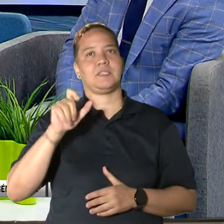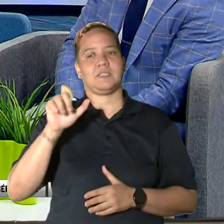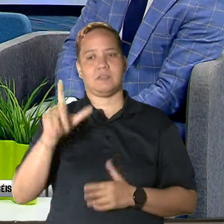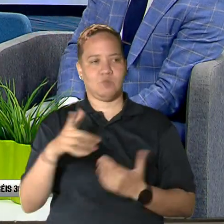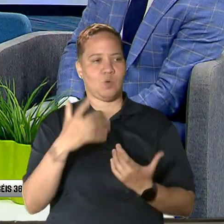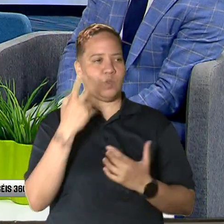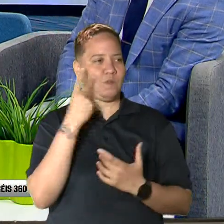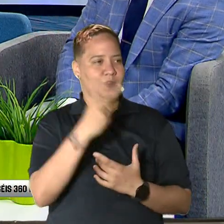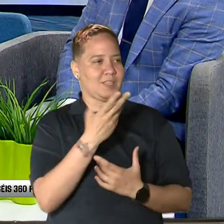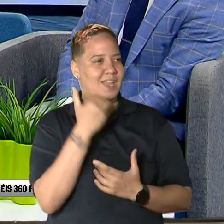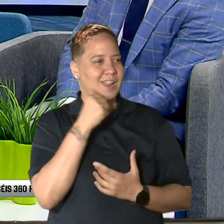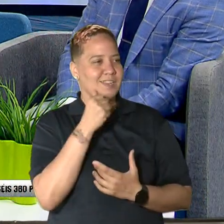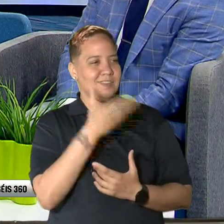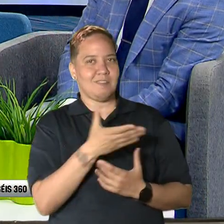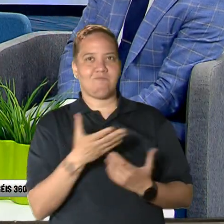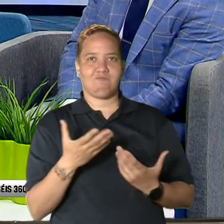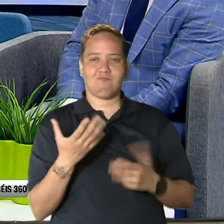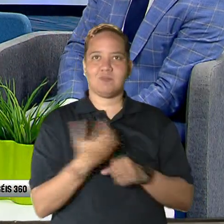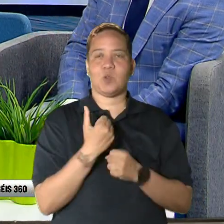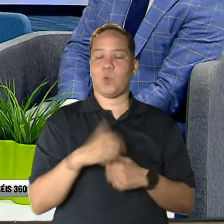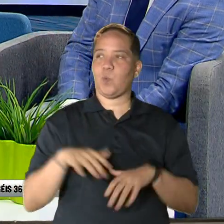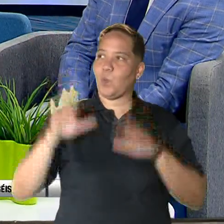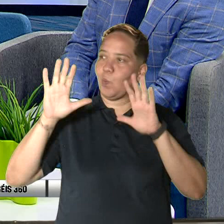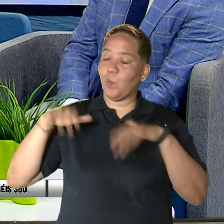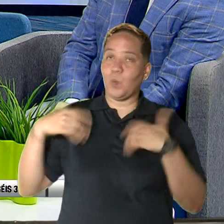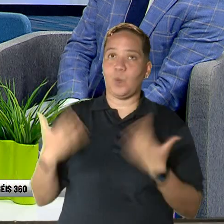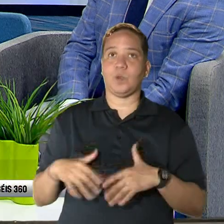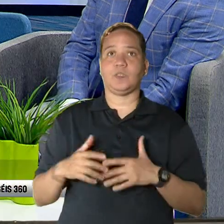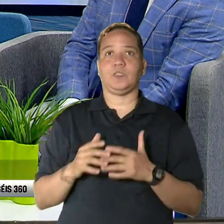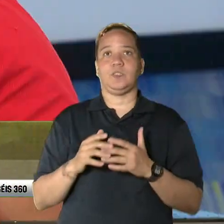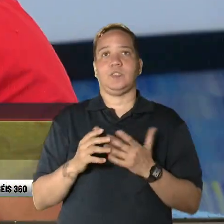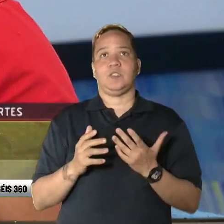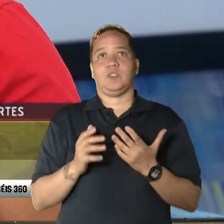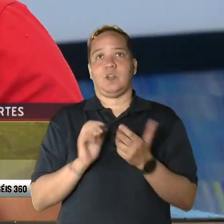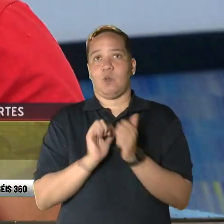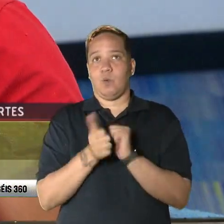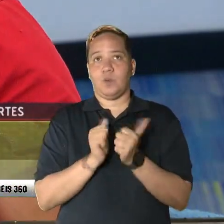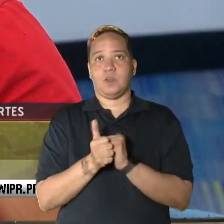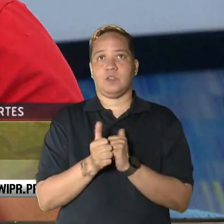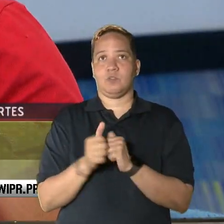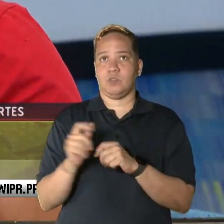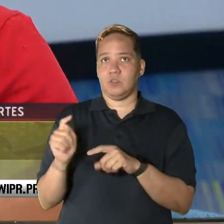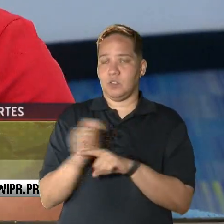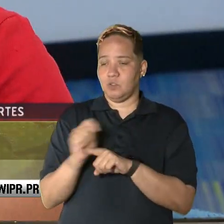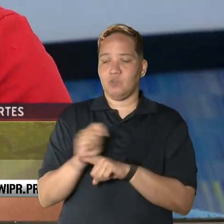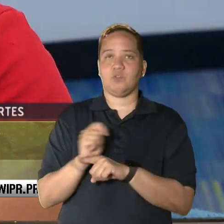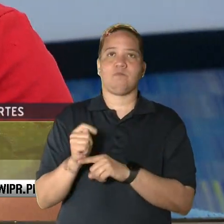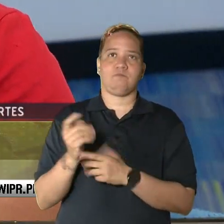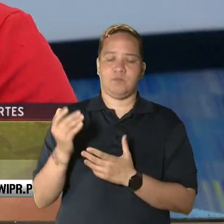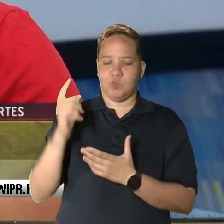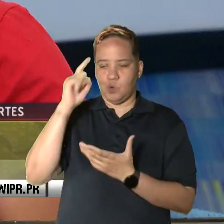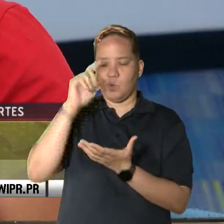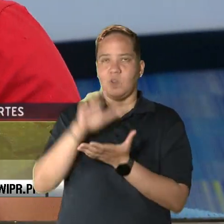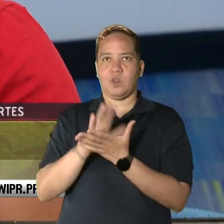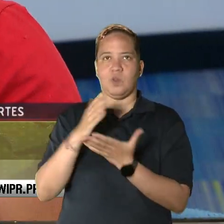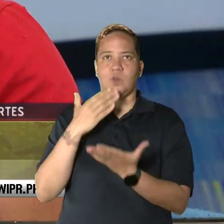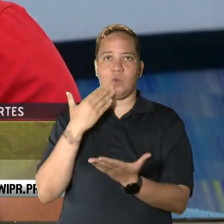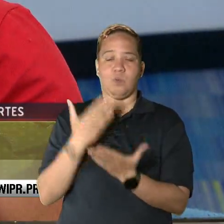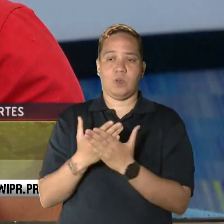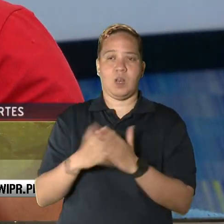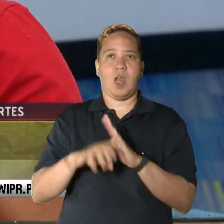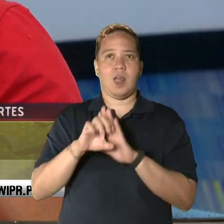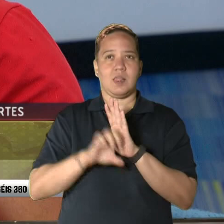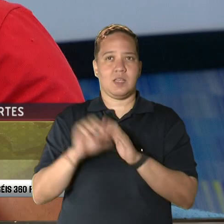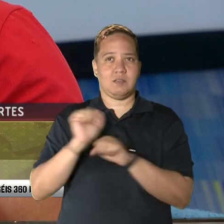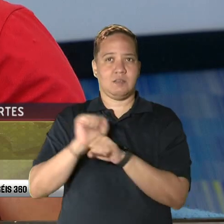a valentina a ganar es súper los torneos se ganan en el entrenamiento y yo creo que ella tiene una buena ética de trabajo